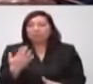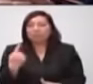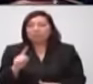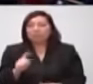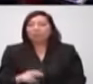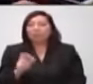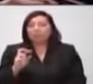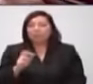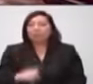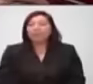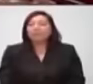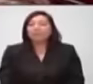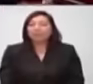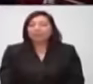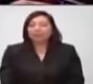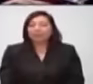ejecución.